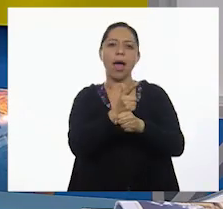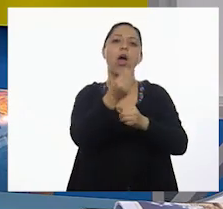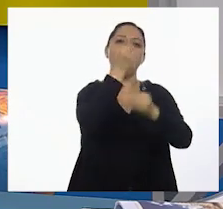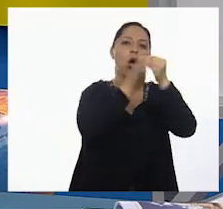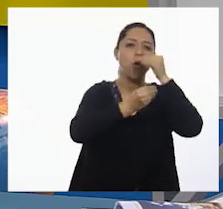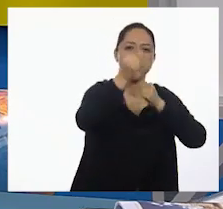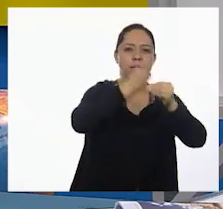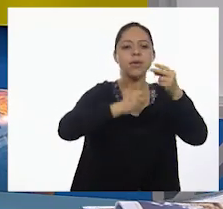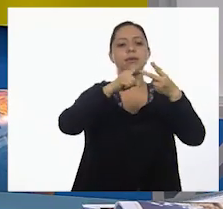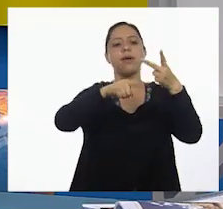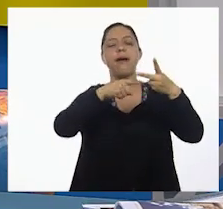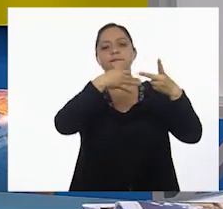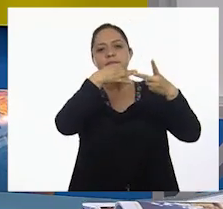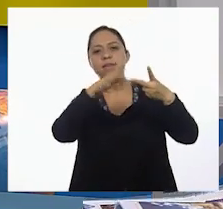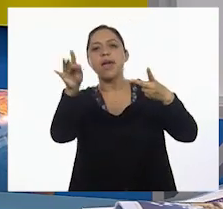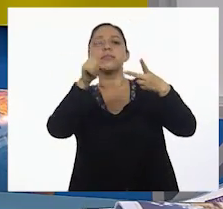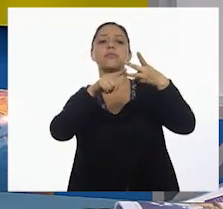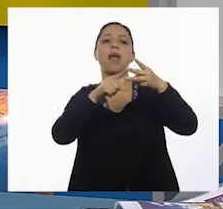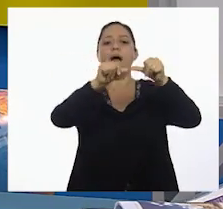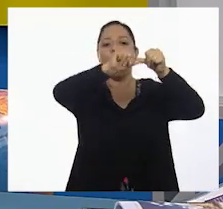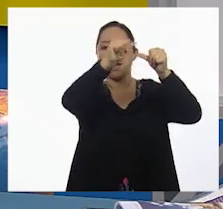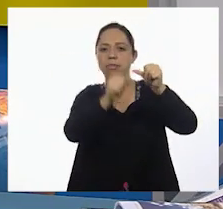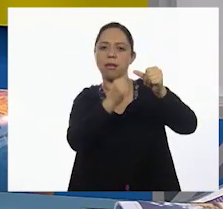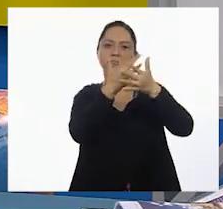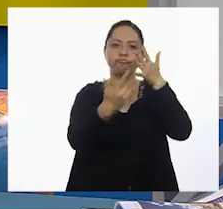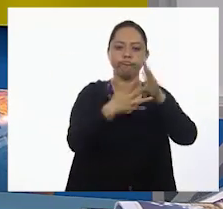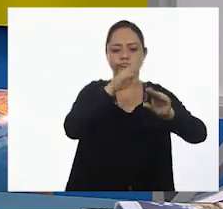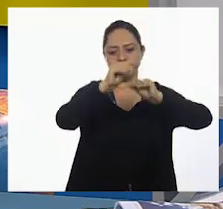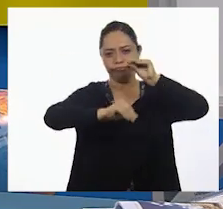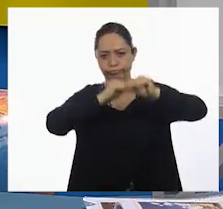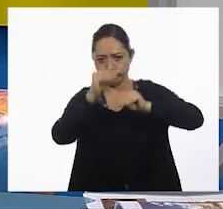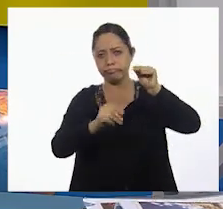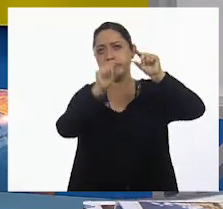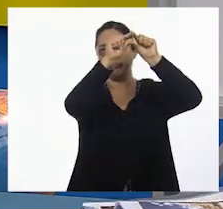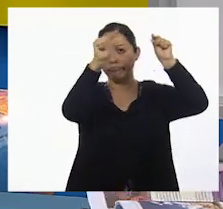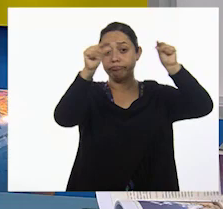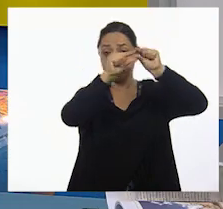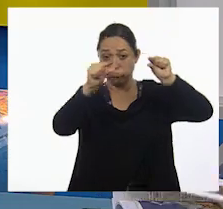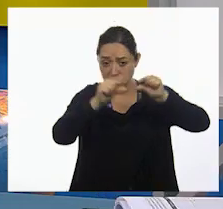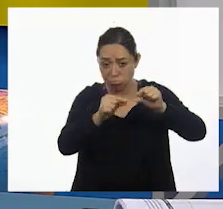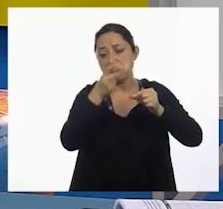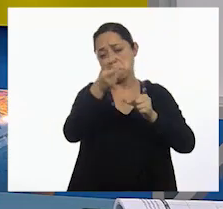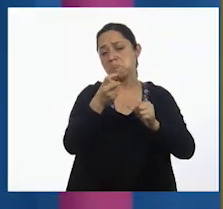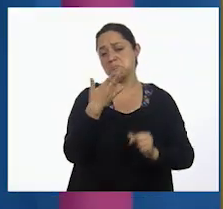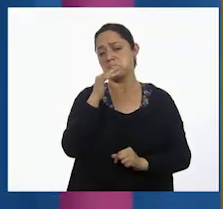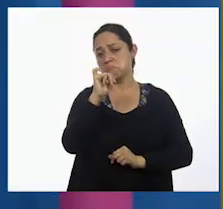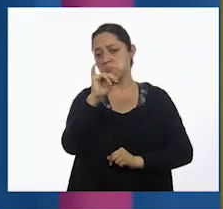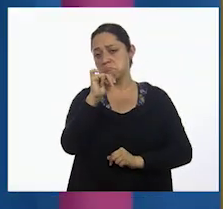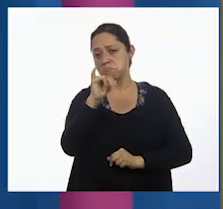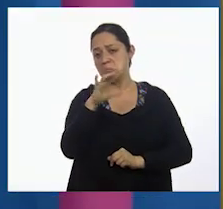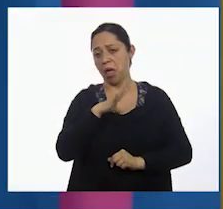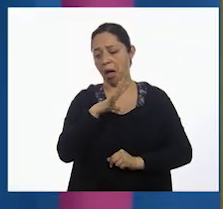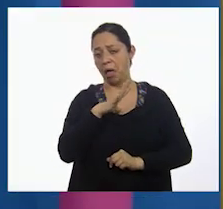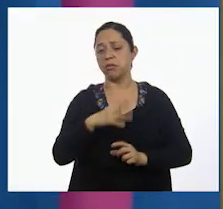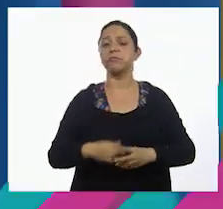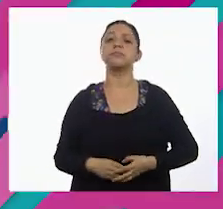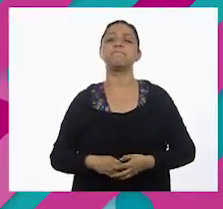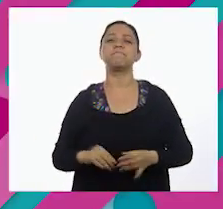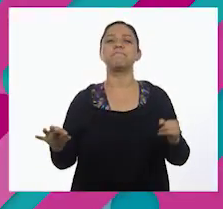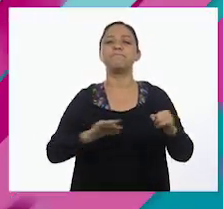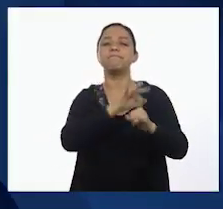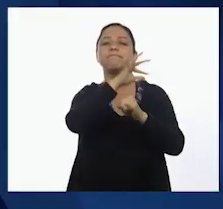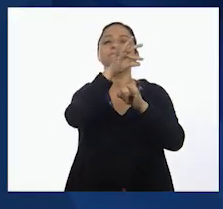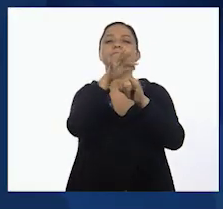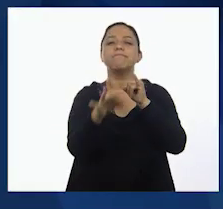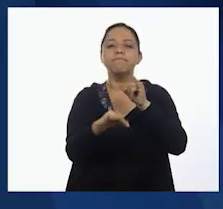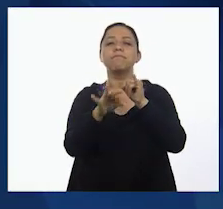fiestas, artesanías. Entonces, en ese sentido, está completo el reportaje. Y finalmente nos